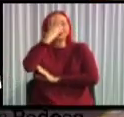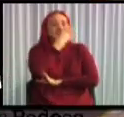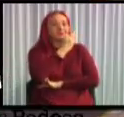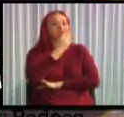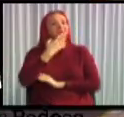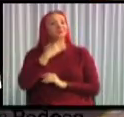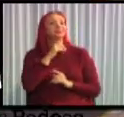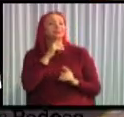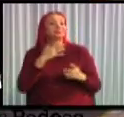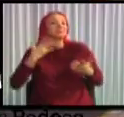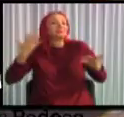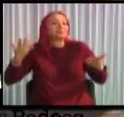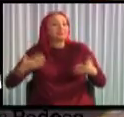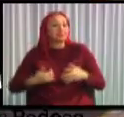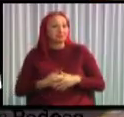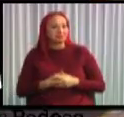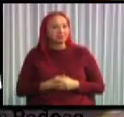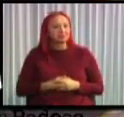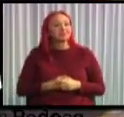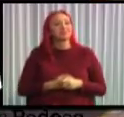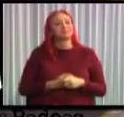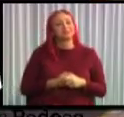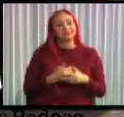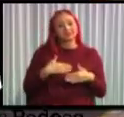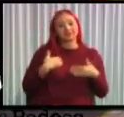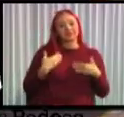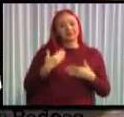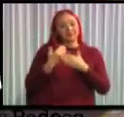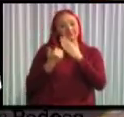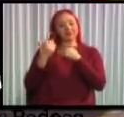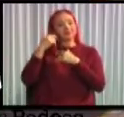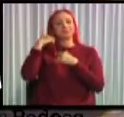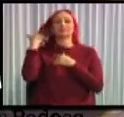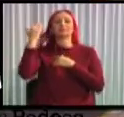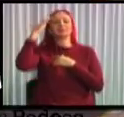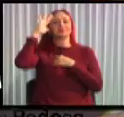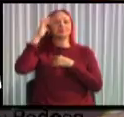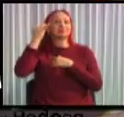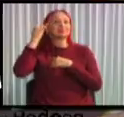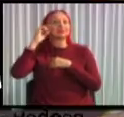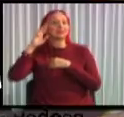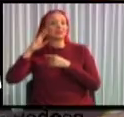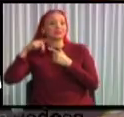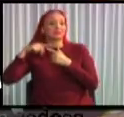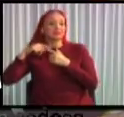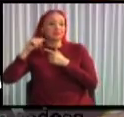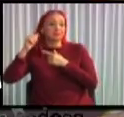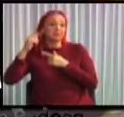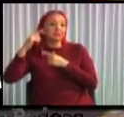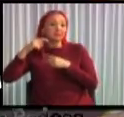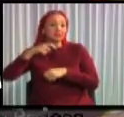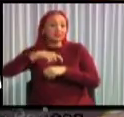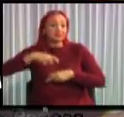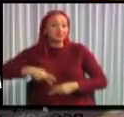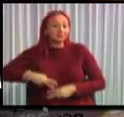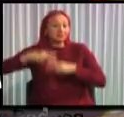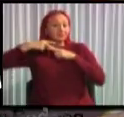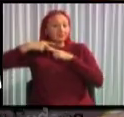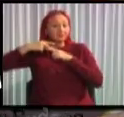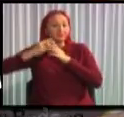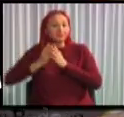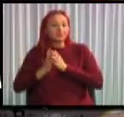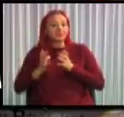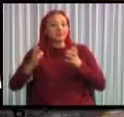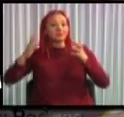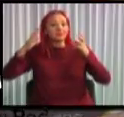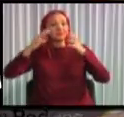que era muy feliz uno. No sé si Roger y Austin vivieron la etapa de cuando el aro de las bicicletas